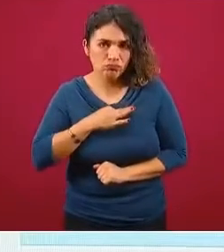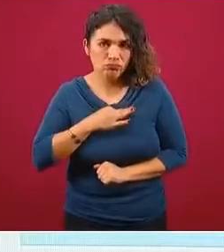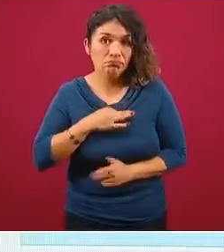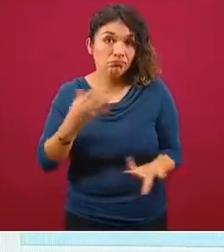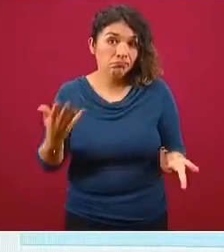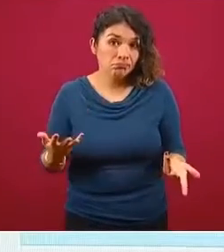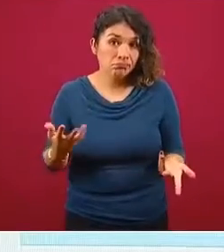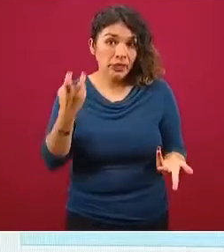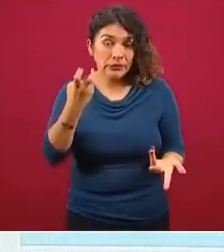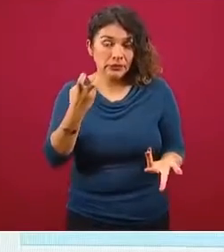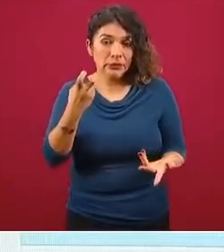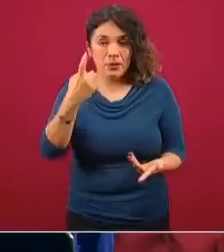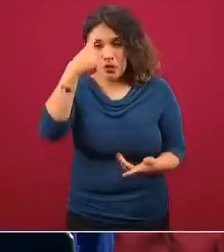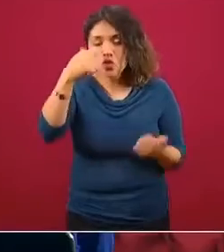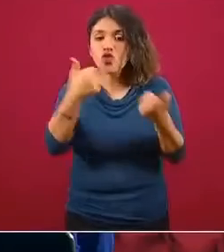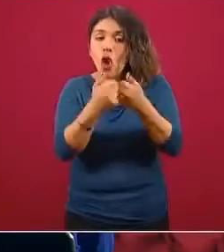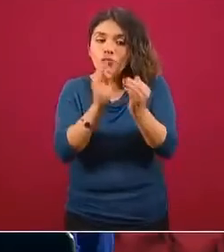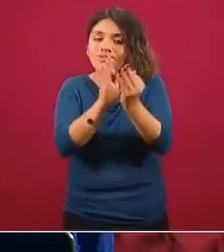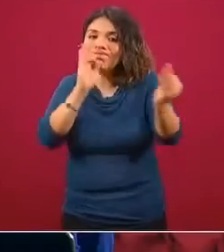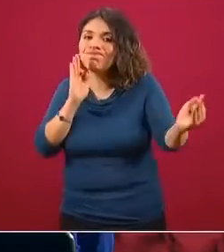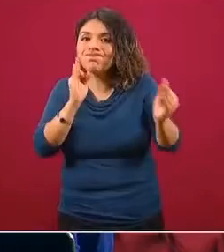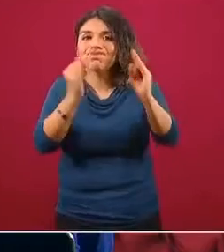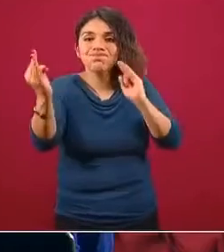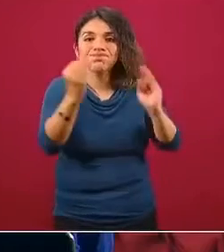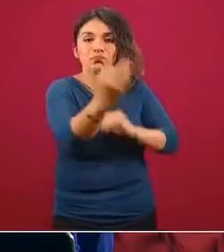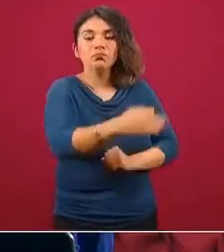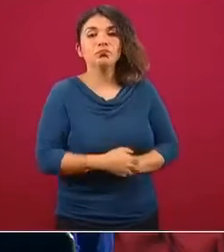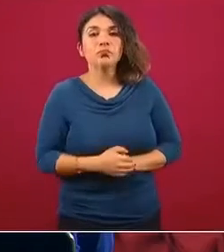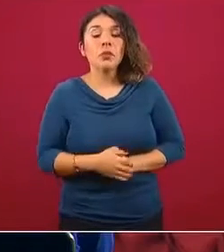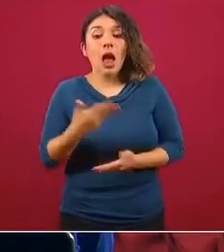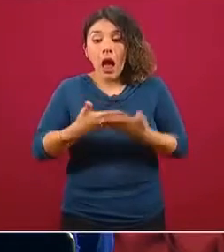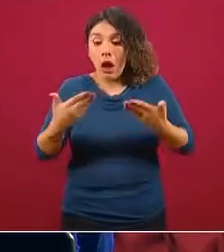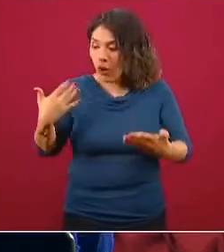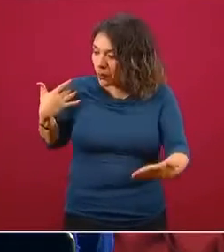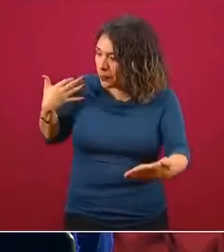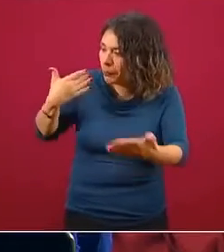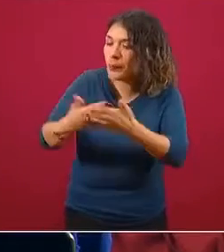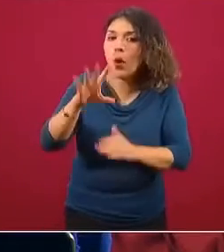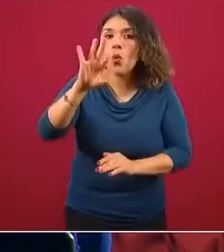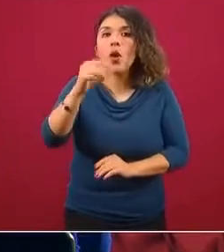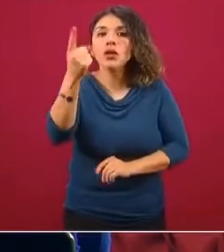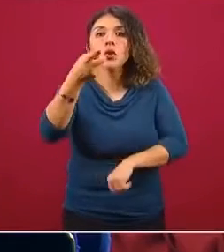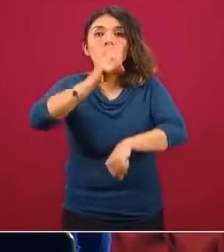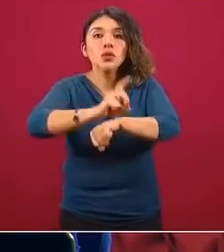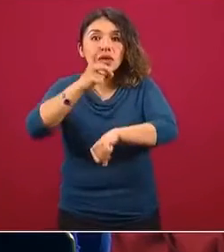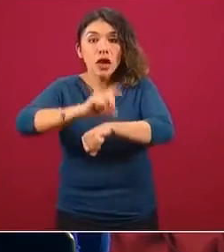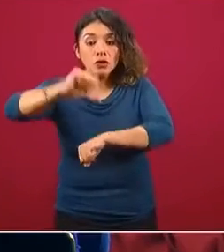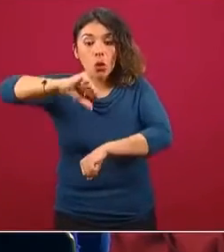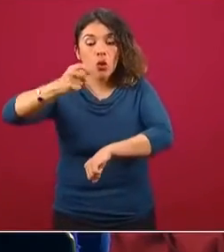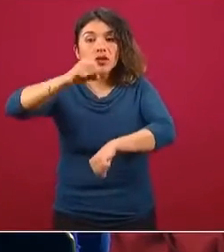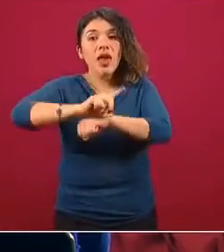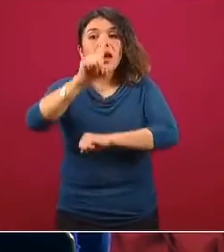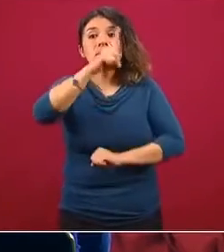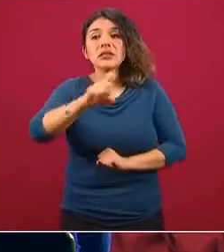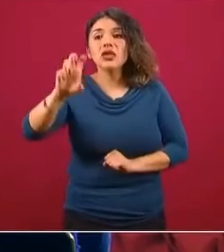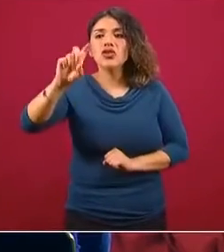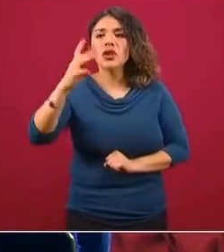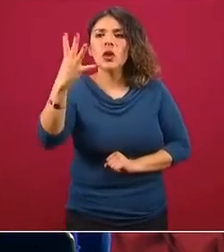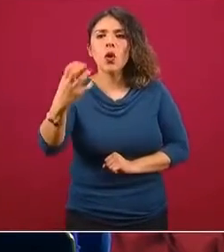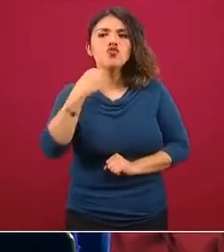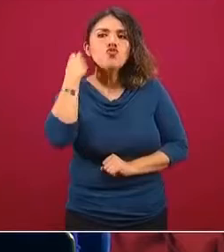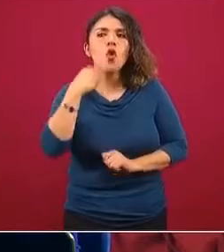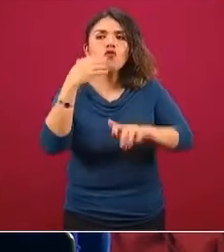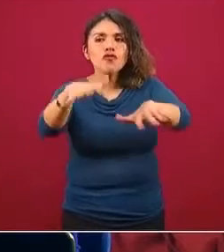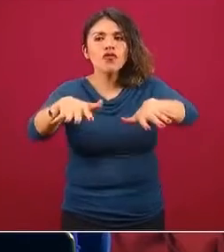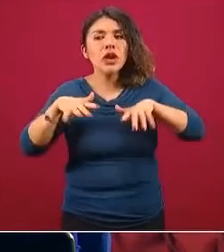medidas de sana distancia. 41 días de ese proceso, llevamos 134 conferencias de prensa y las